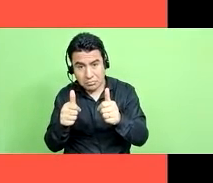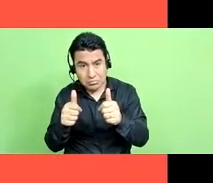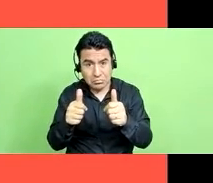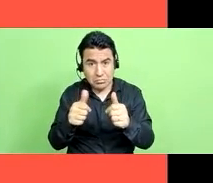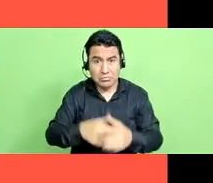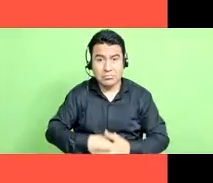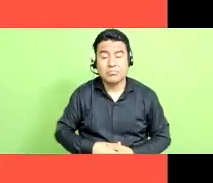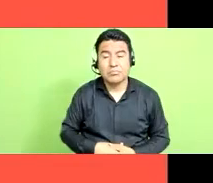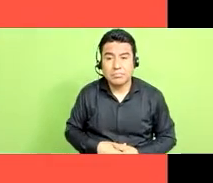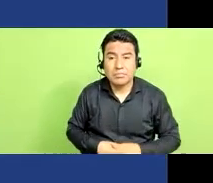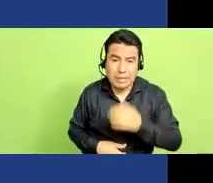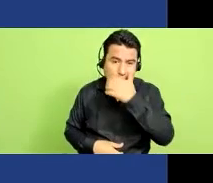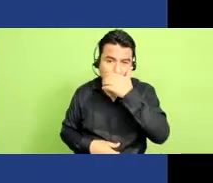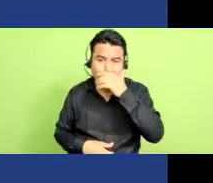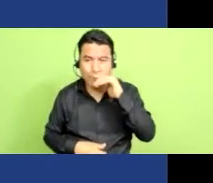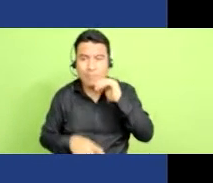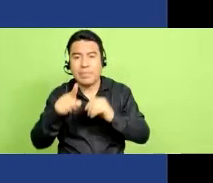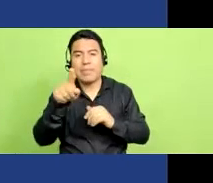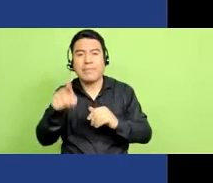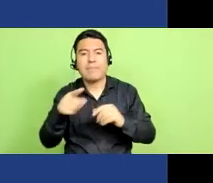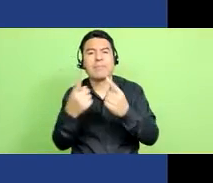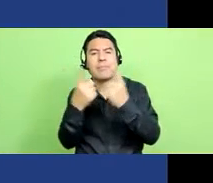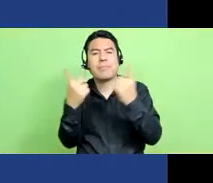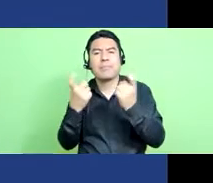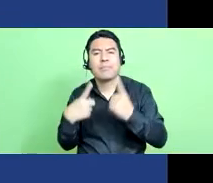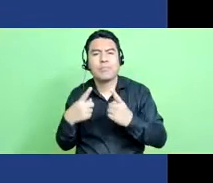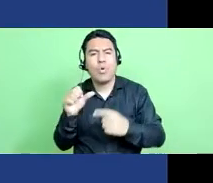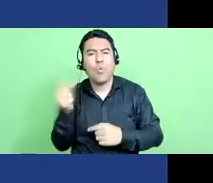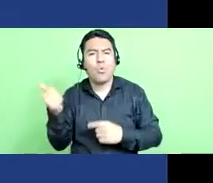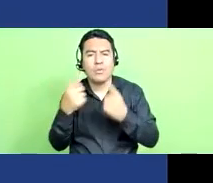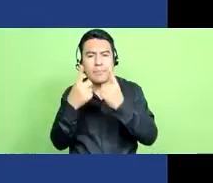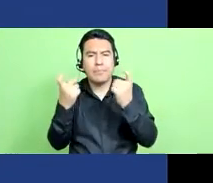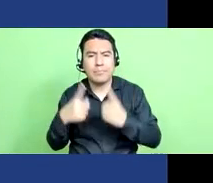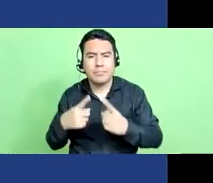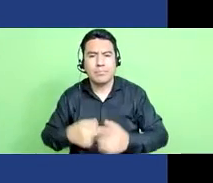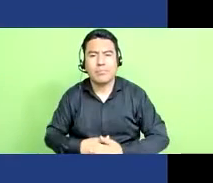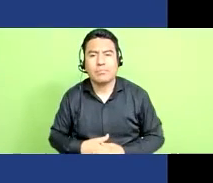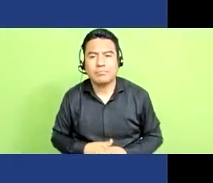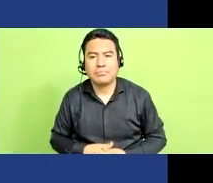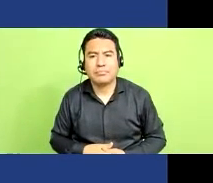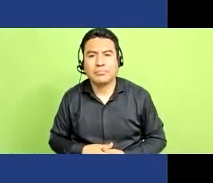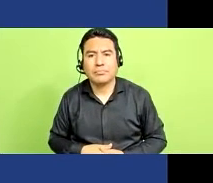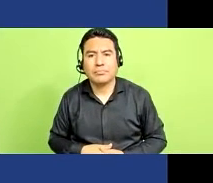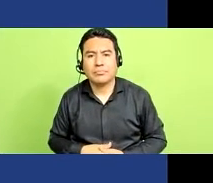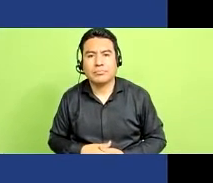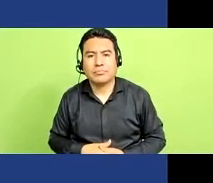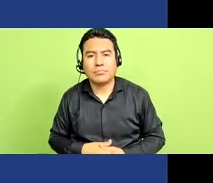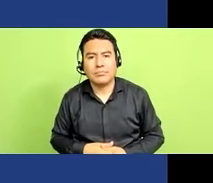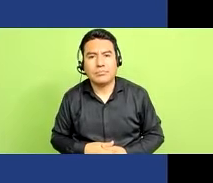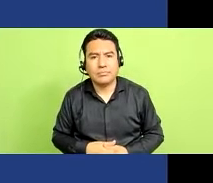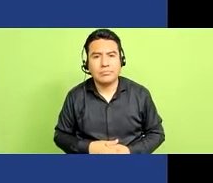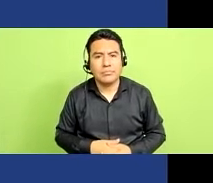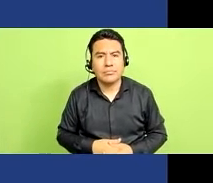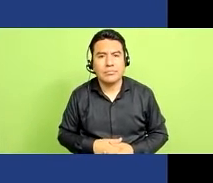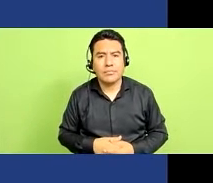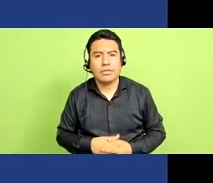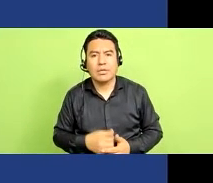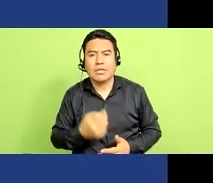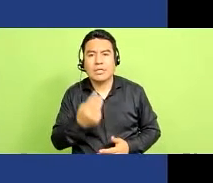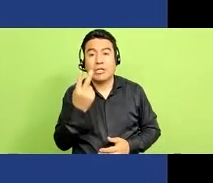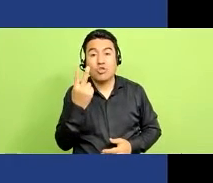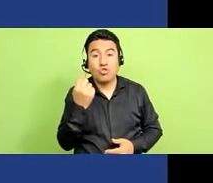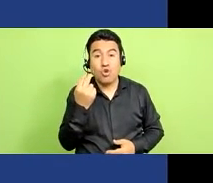allá acá veo una pregunta de que está anulando el 12 10 y 200